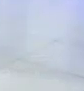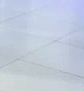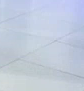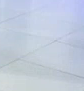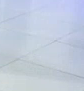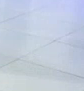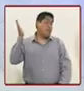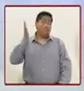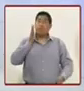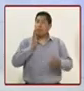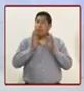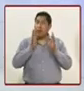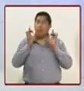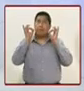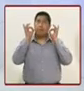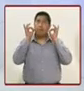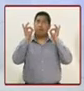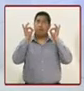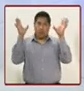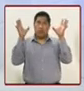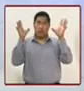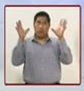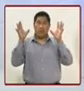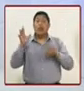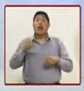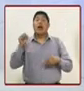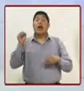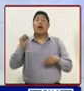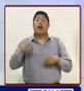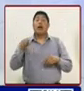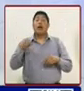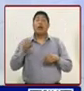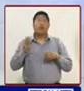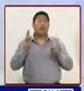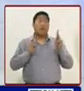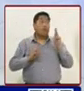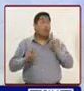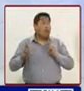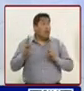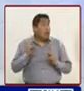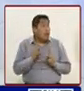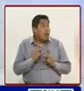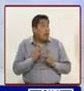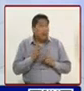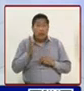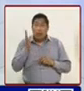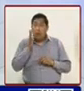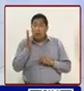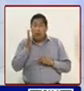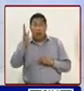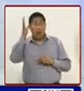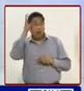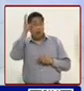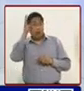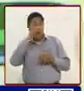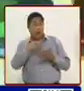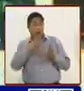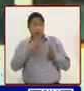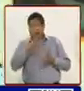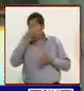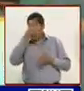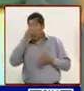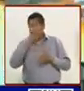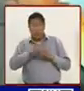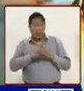Esto que les vamos a contar realmente ha sido sorpresivo. Sorpresivo, la verdad es que nos da muchísima preocupación también por los padres de familia, los estudiantes que a pocos